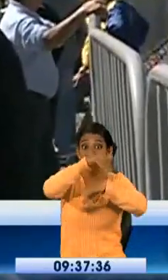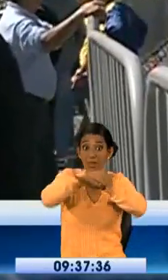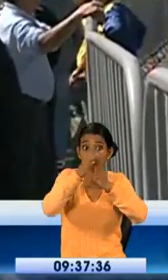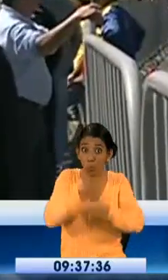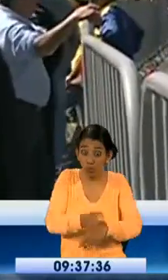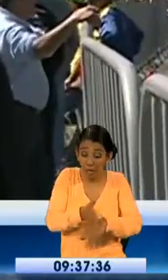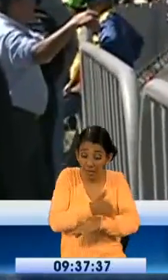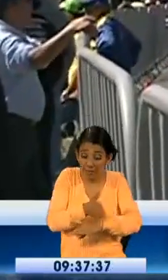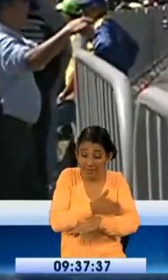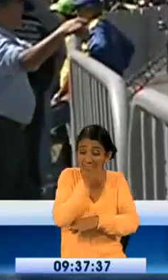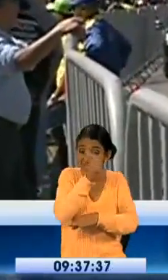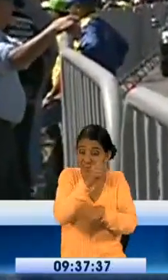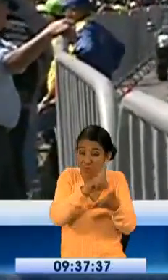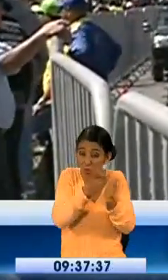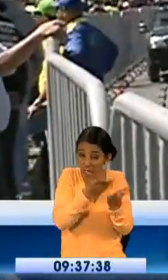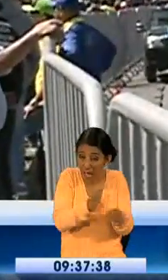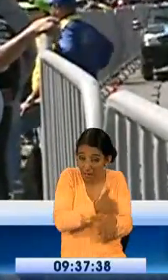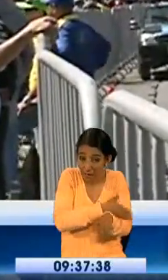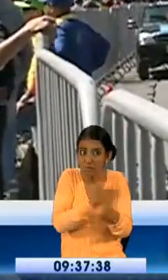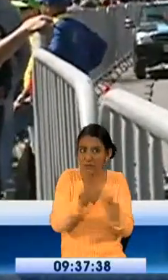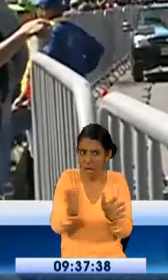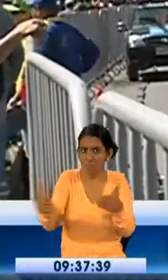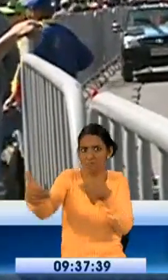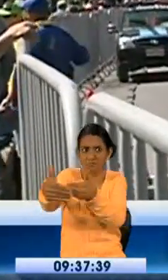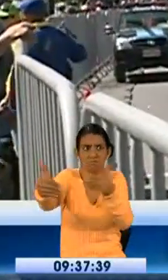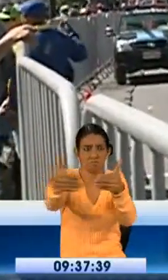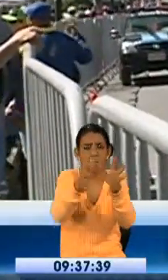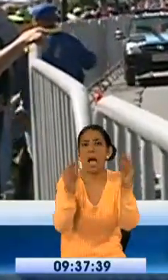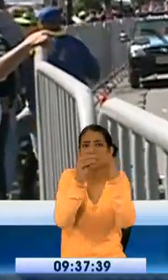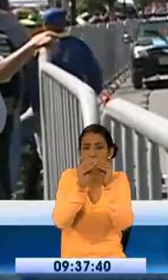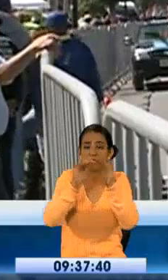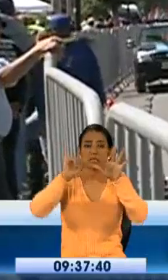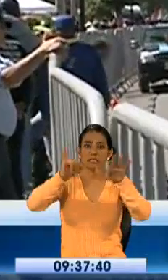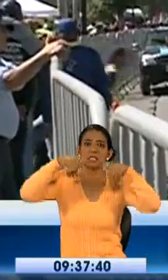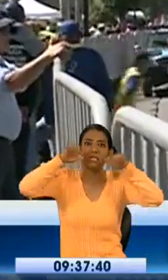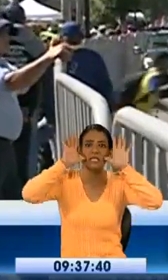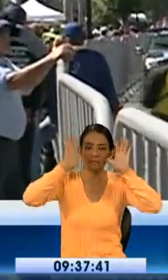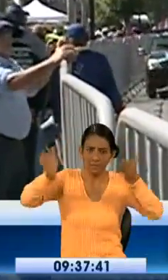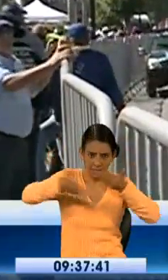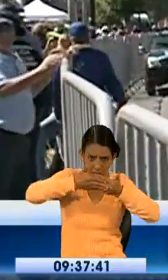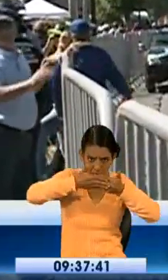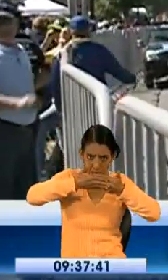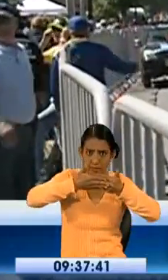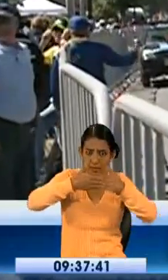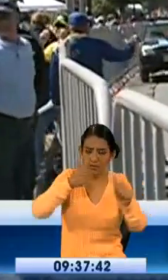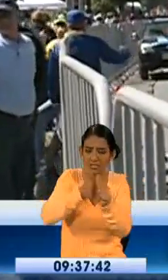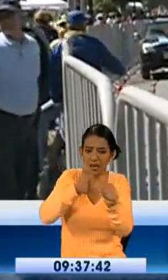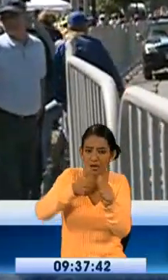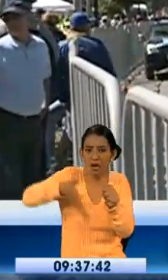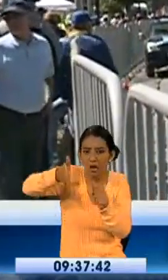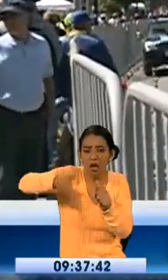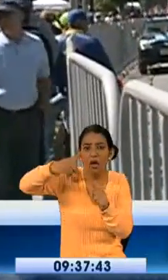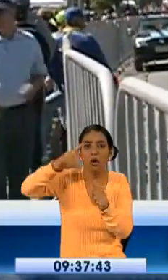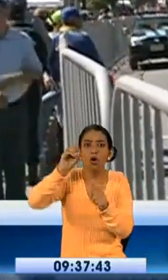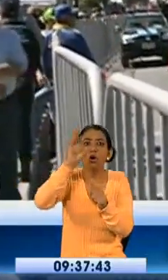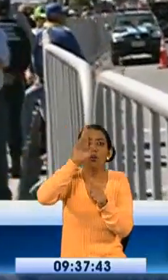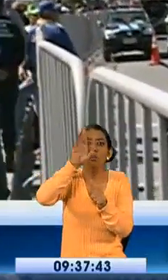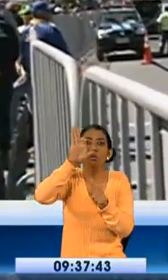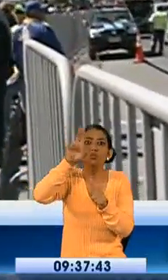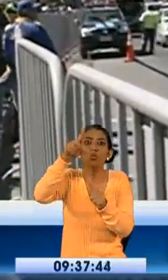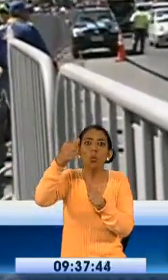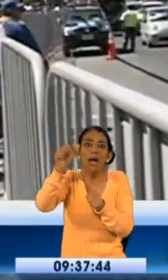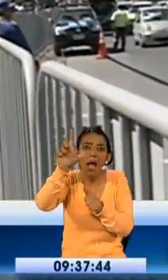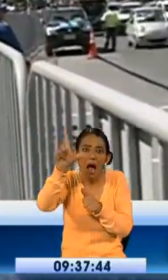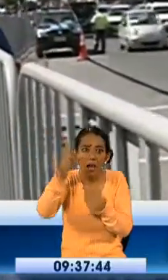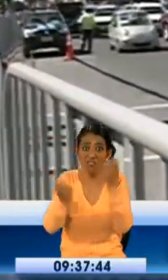las 6, se van a hacer cierres bastante fuertes. Se hace un cierre en las 6 de diciembre a la altura de la Portugal para no permitir el paso de los